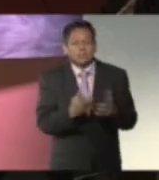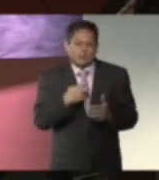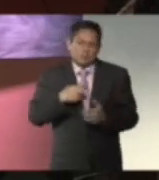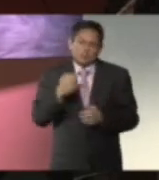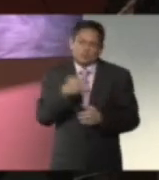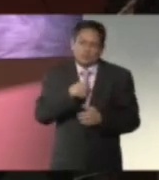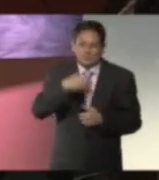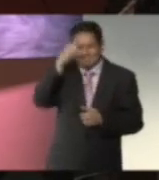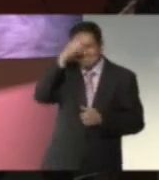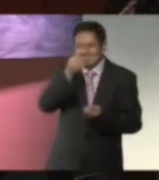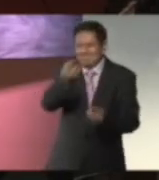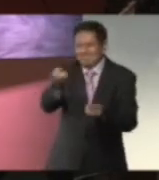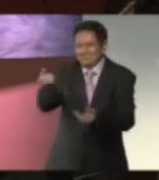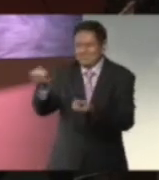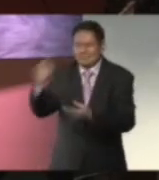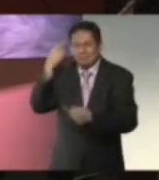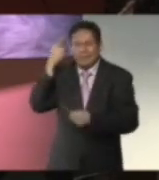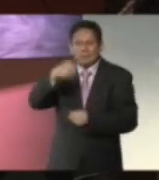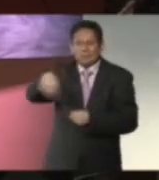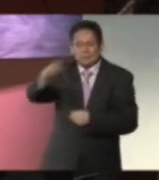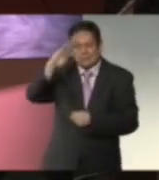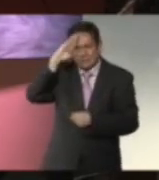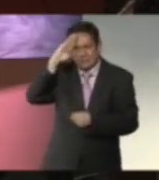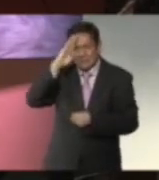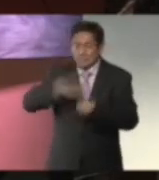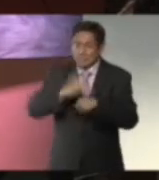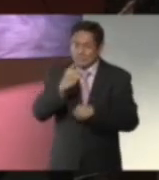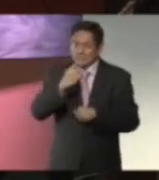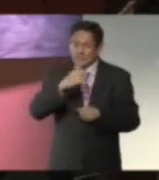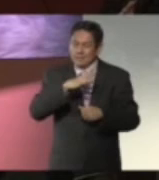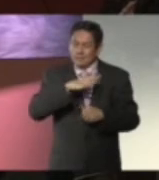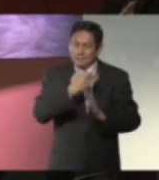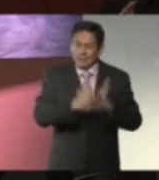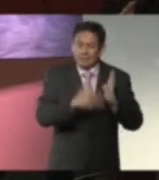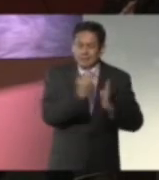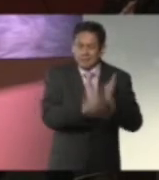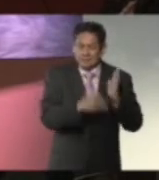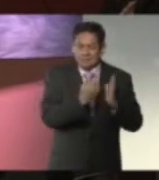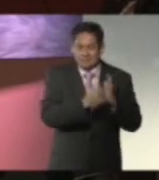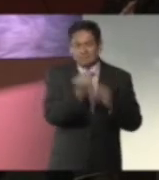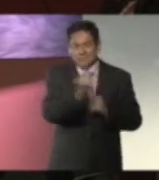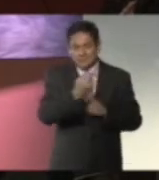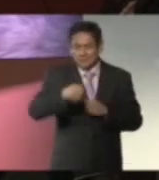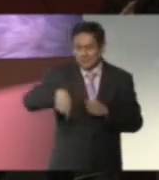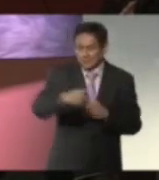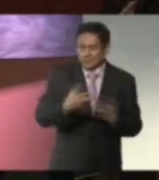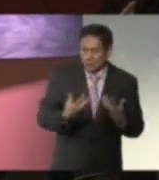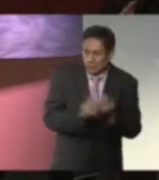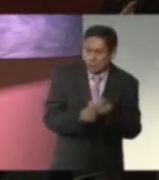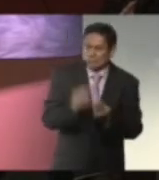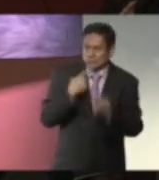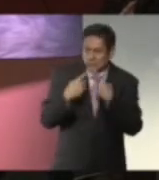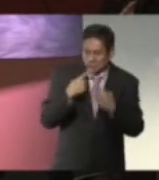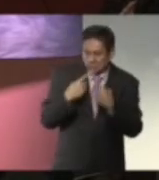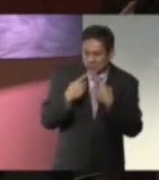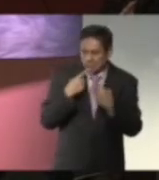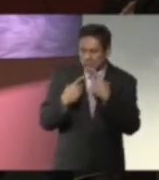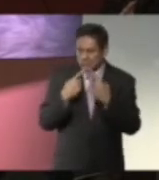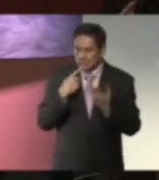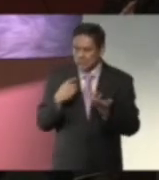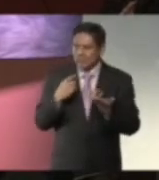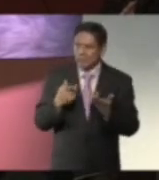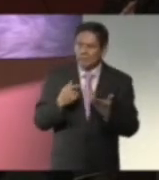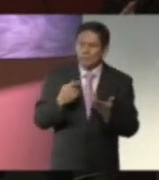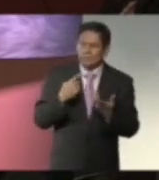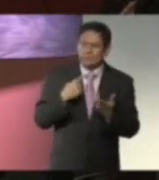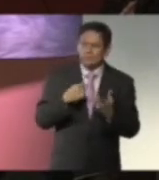requieren soluciones estratégicas, conjuntas, cotidianas y de defensa de